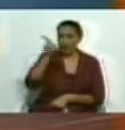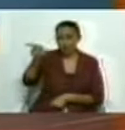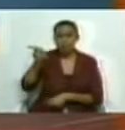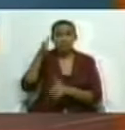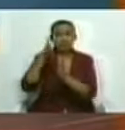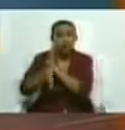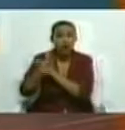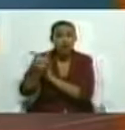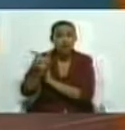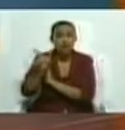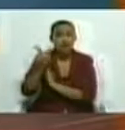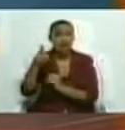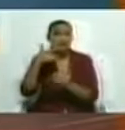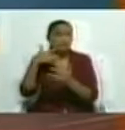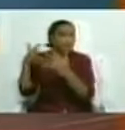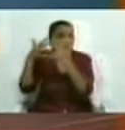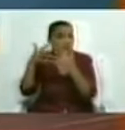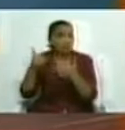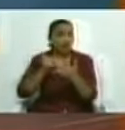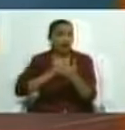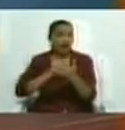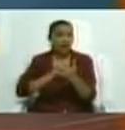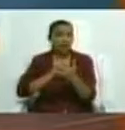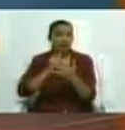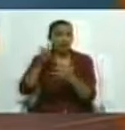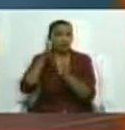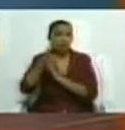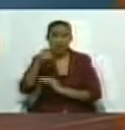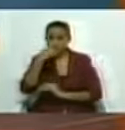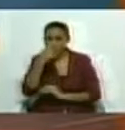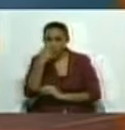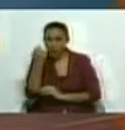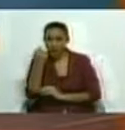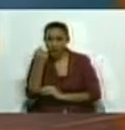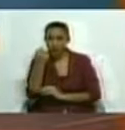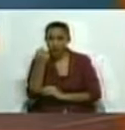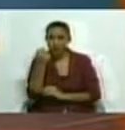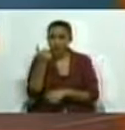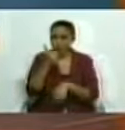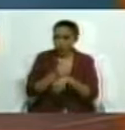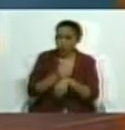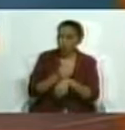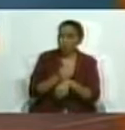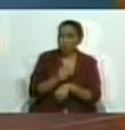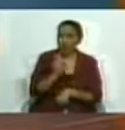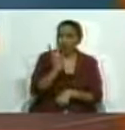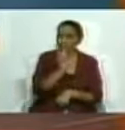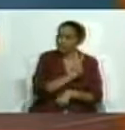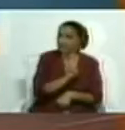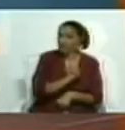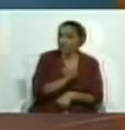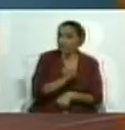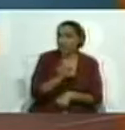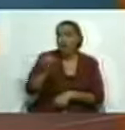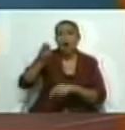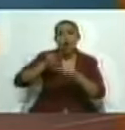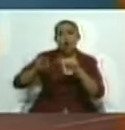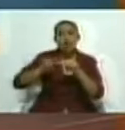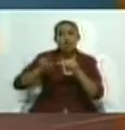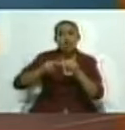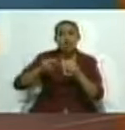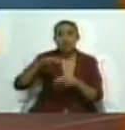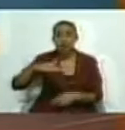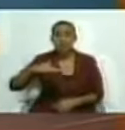Eh Eh Eh está en las calles de de Estados Unidos vemos niños muertos por sobredosis de